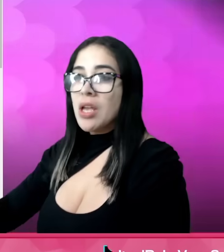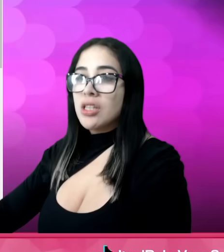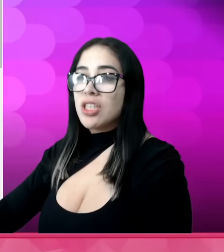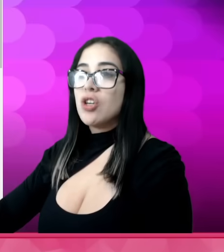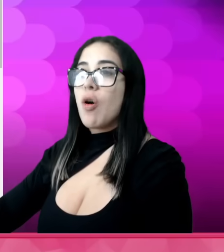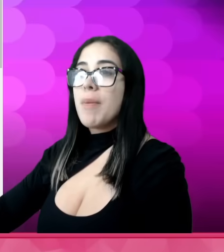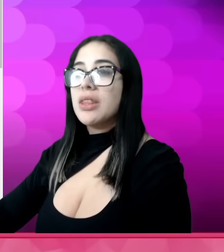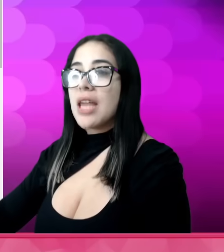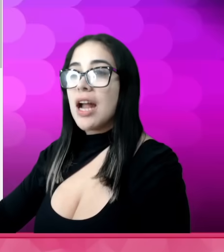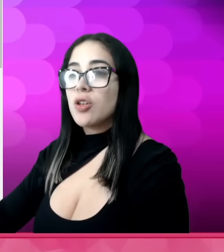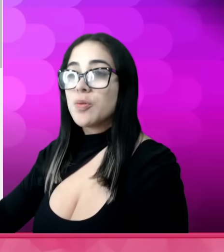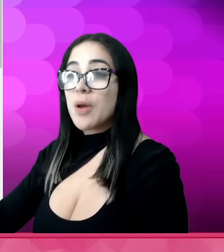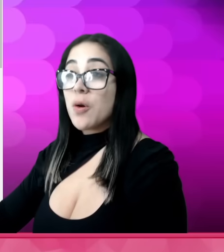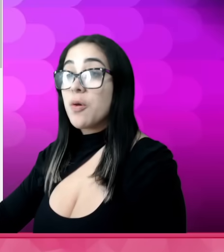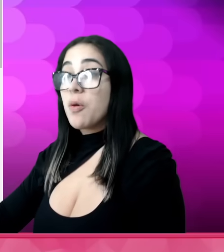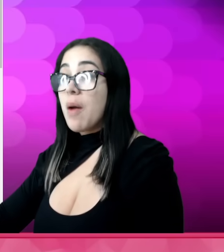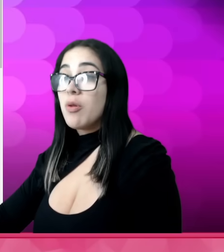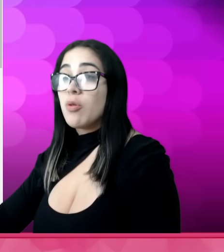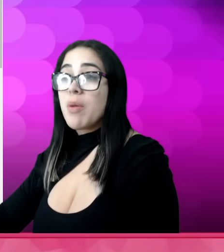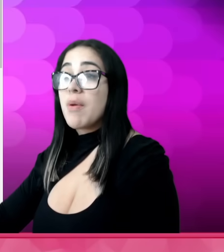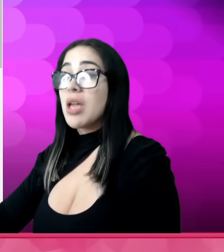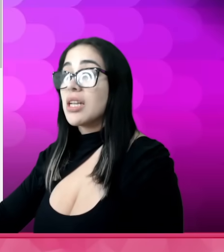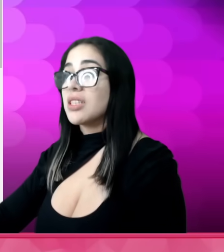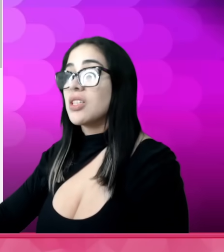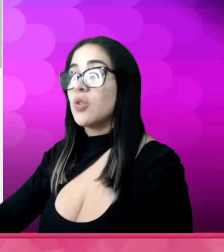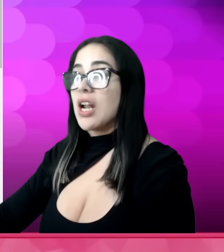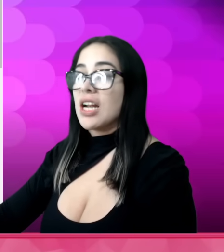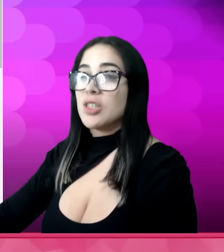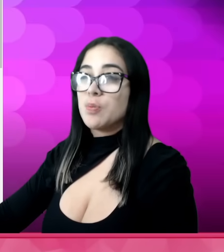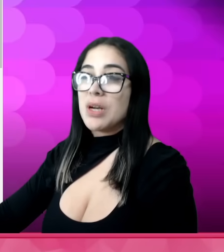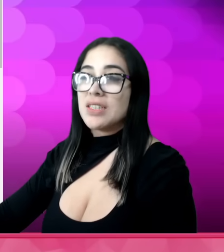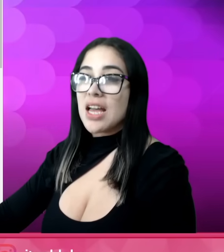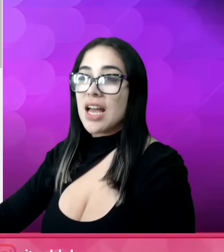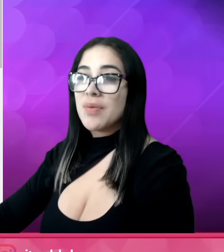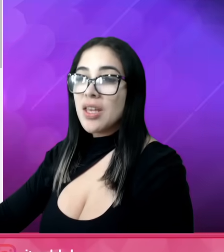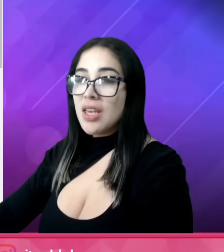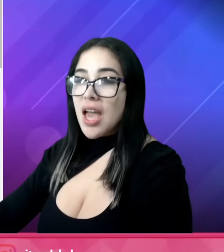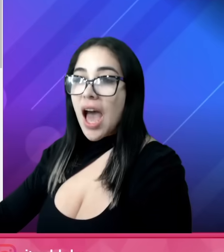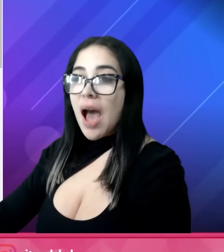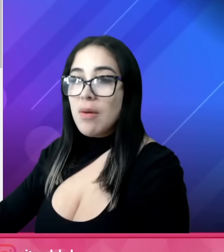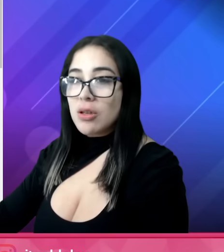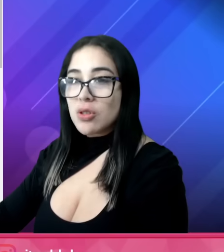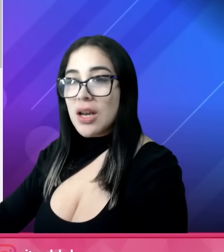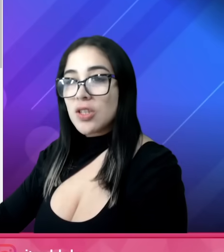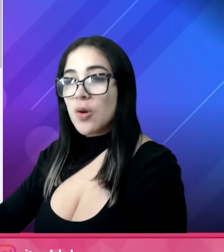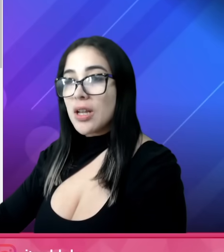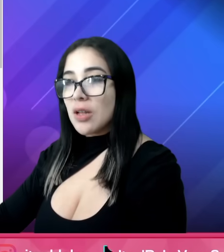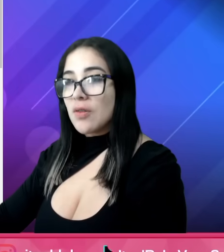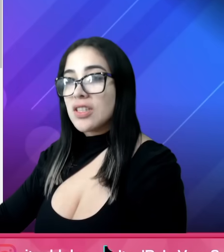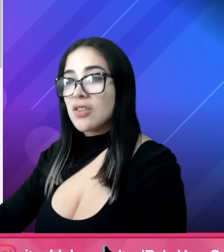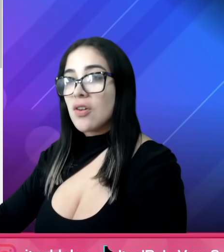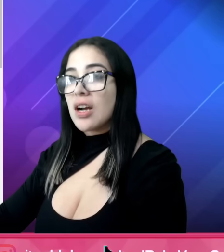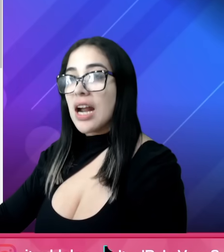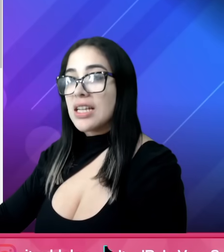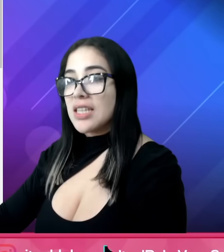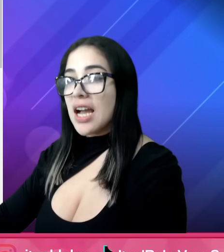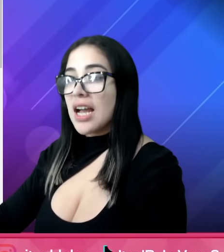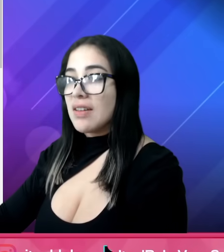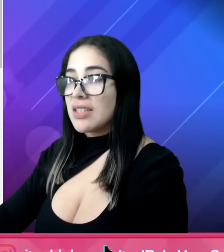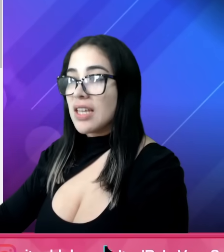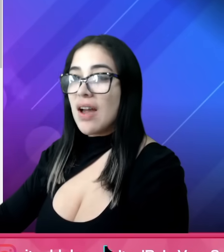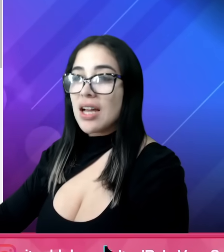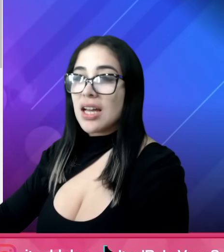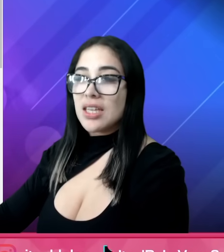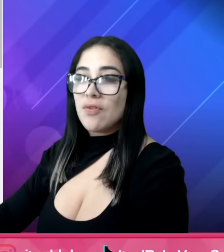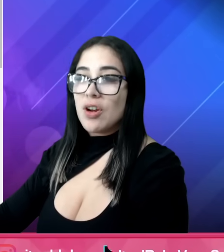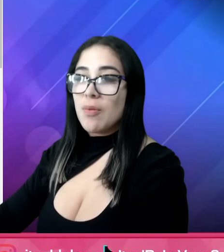por acá sin comentarios mejor no hablo no me vayan a sancionar expresa habló sobre el exgobernador Francisco García